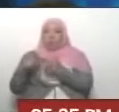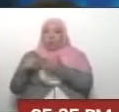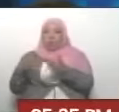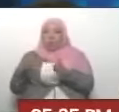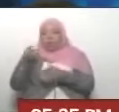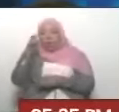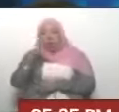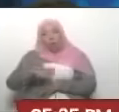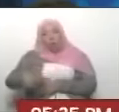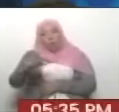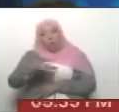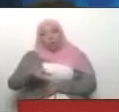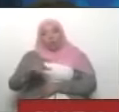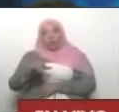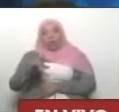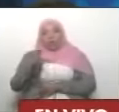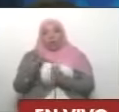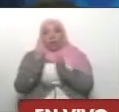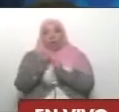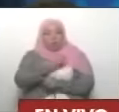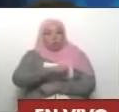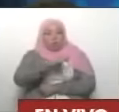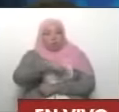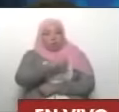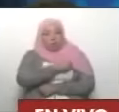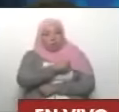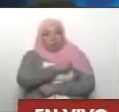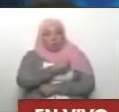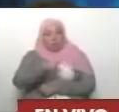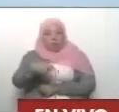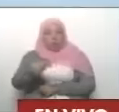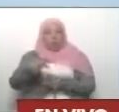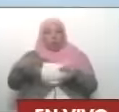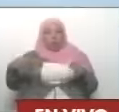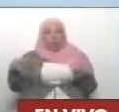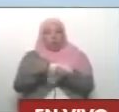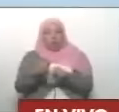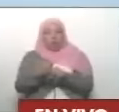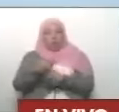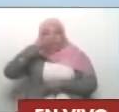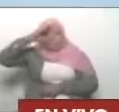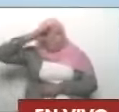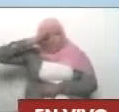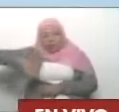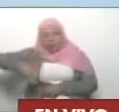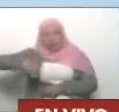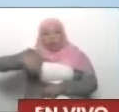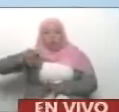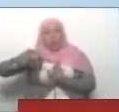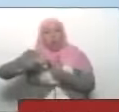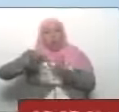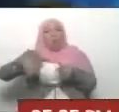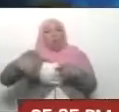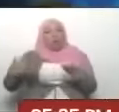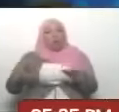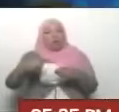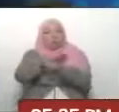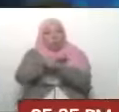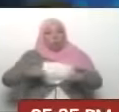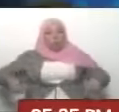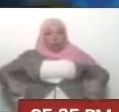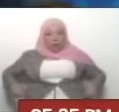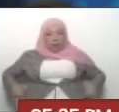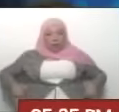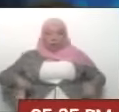Cejita. Correcto. Y en el Colegio Monseñor Mejía. ¿Y después? De Valera. Después me fui a la Academia Militar. Me gradué. ¿Qué academia? De la Guardia Nacional